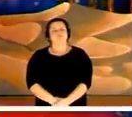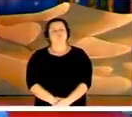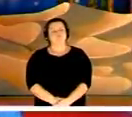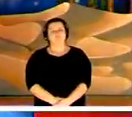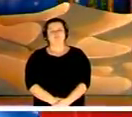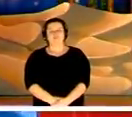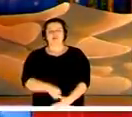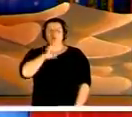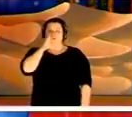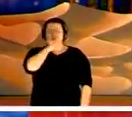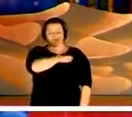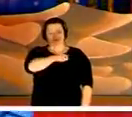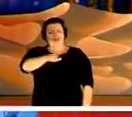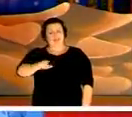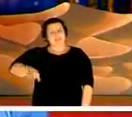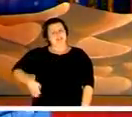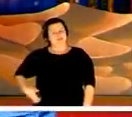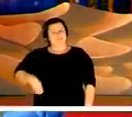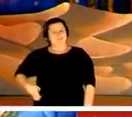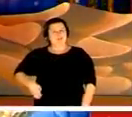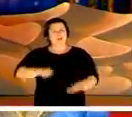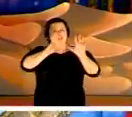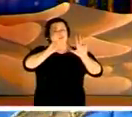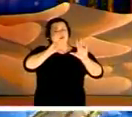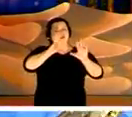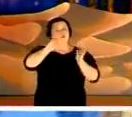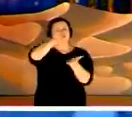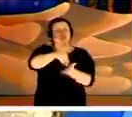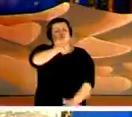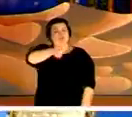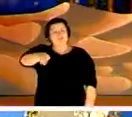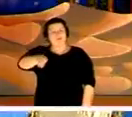¿por qué las infantas cobran 8.000 al mes cuando otros niños no tienen que comer?